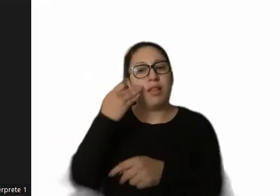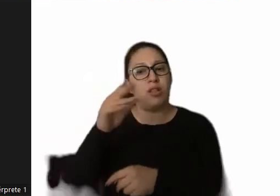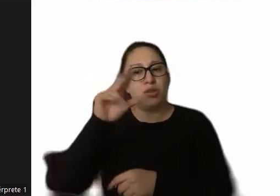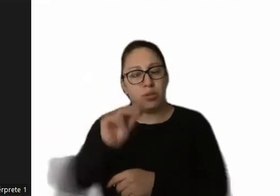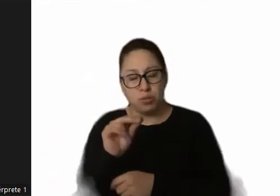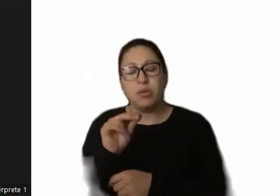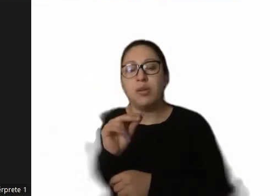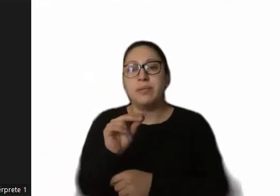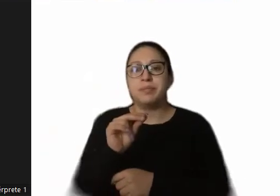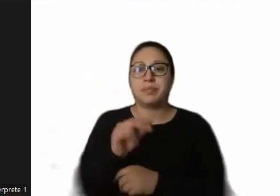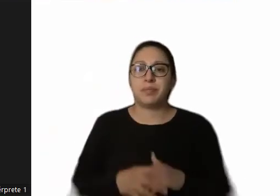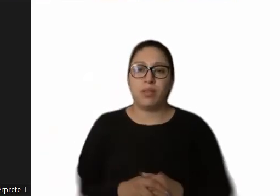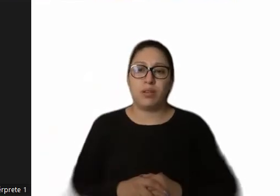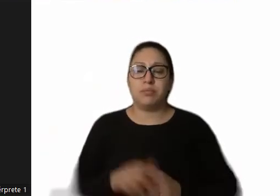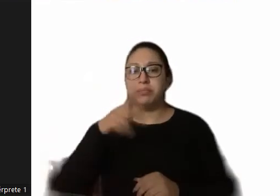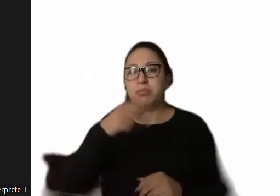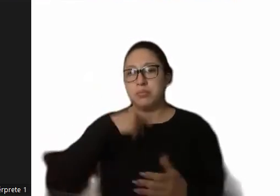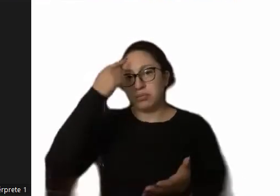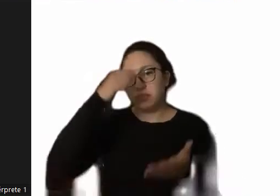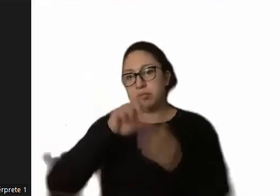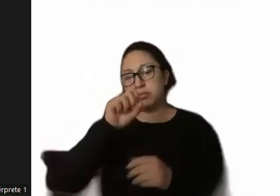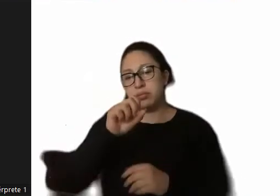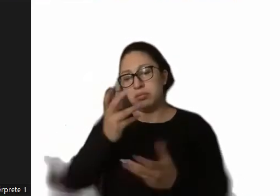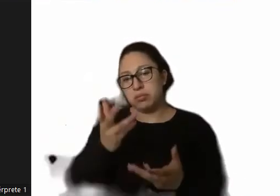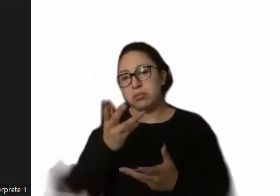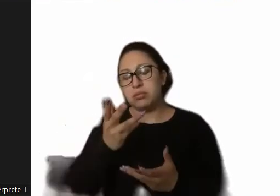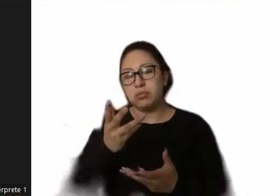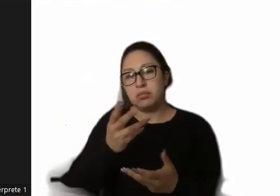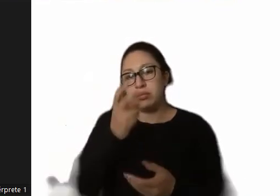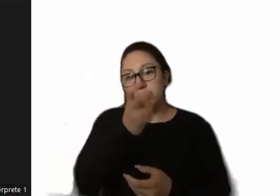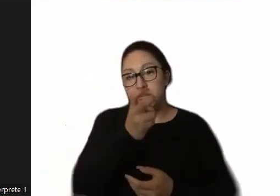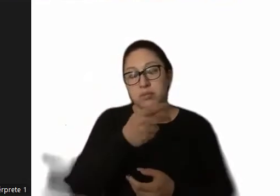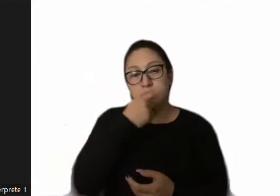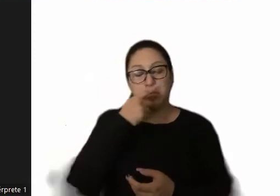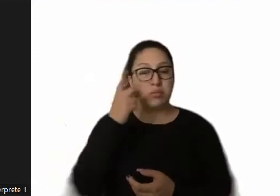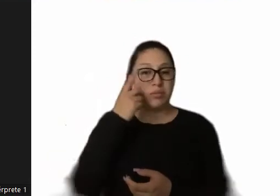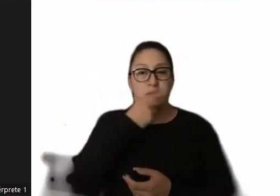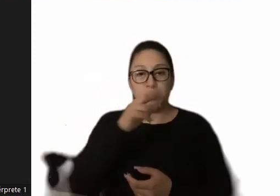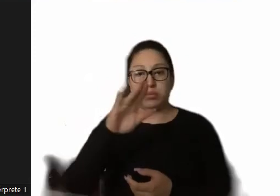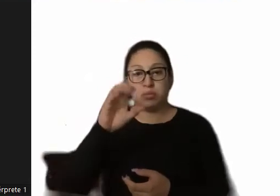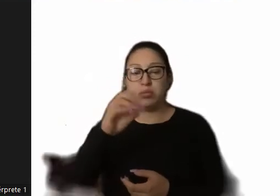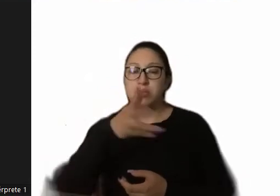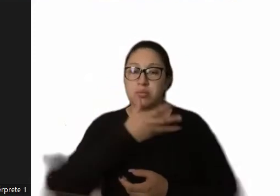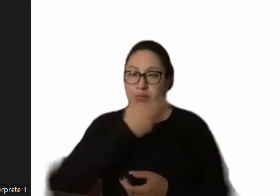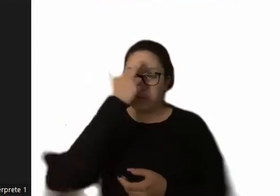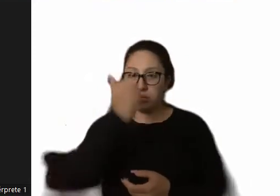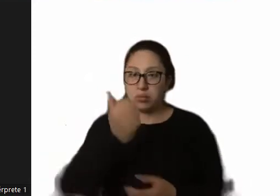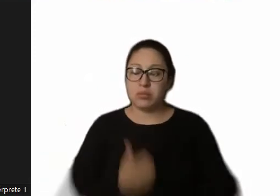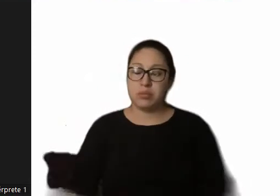es considerable esta opinión del diputado Rubio.